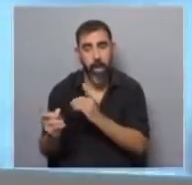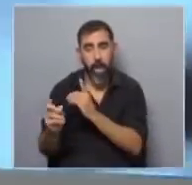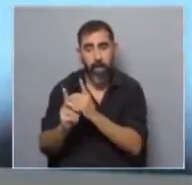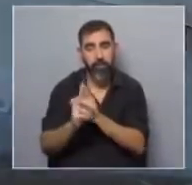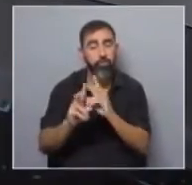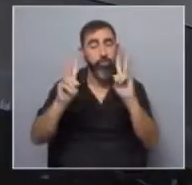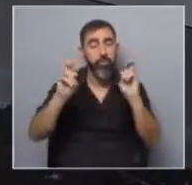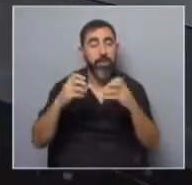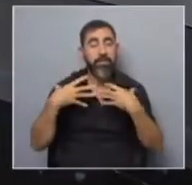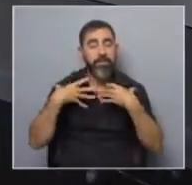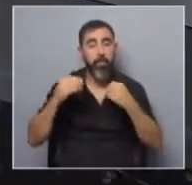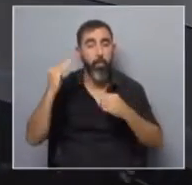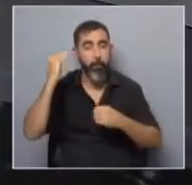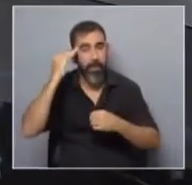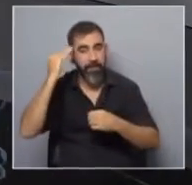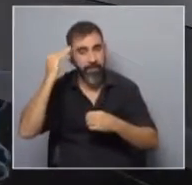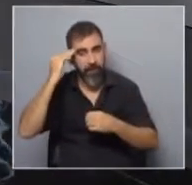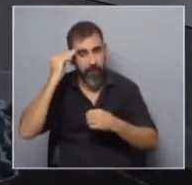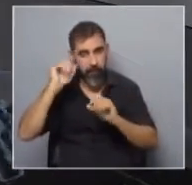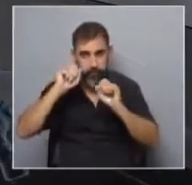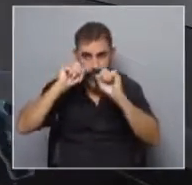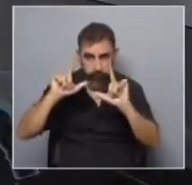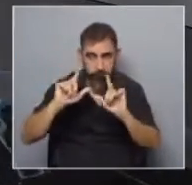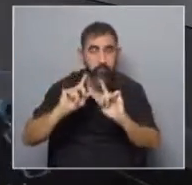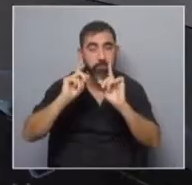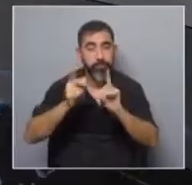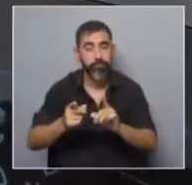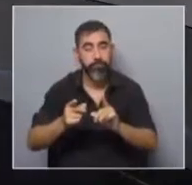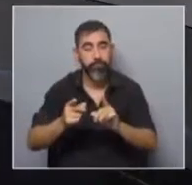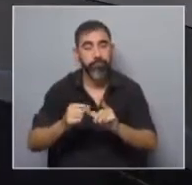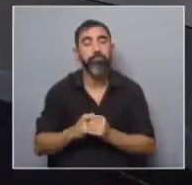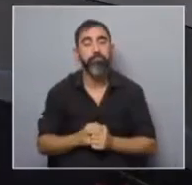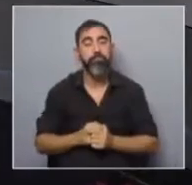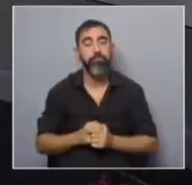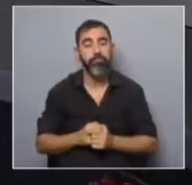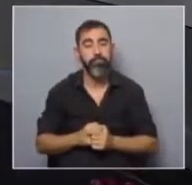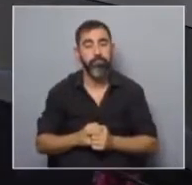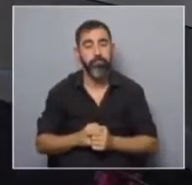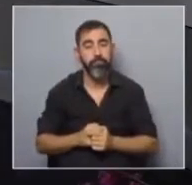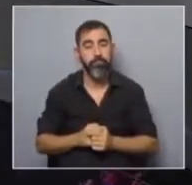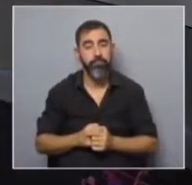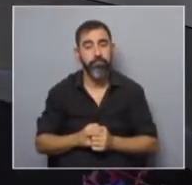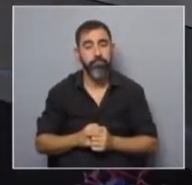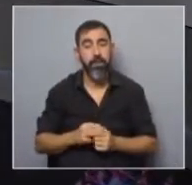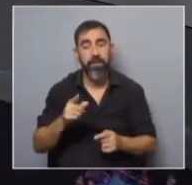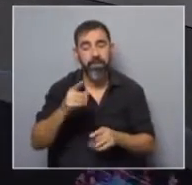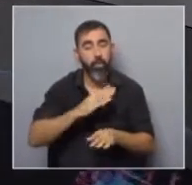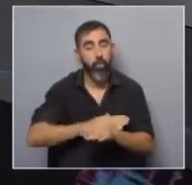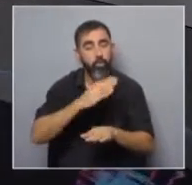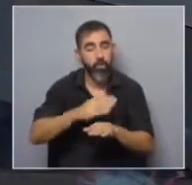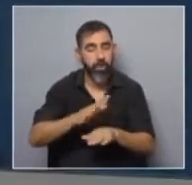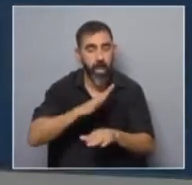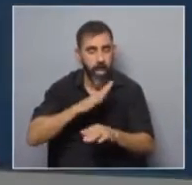al tema de la salud mental. Claro. Entonces, sí, lo que quiero decir, esas secuelas van a